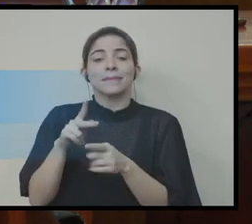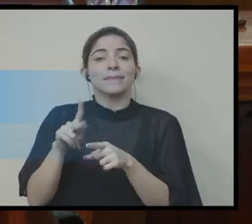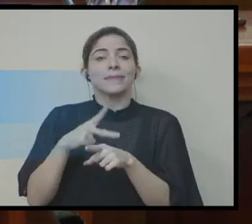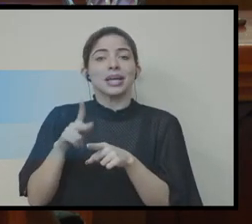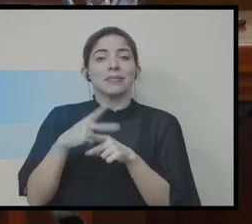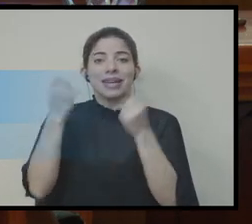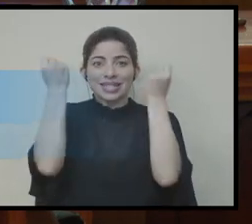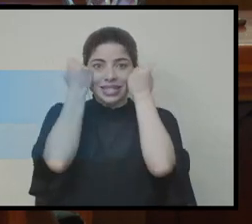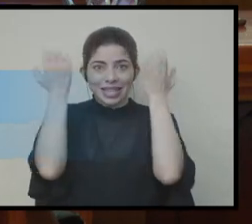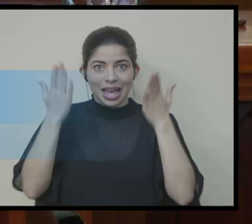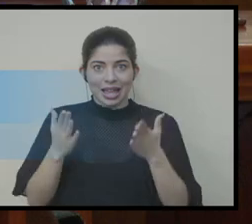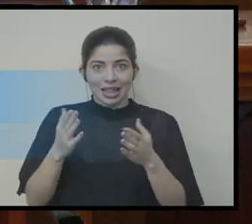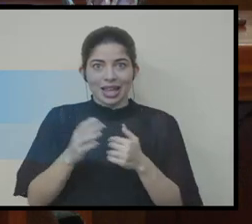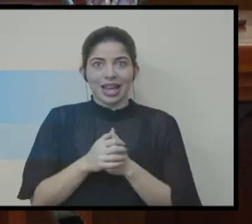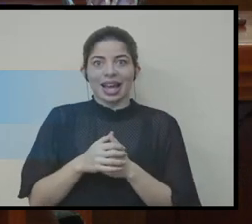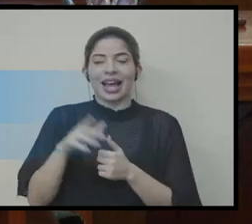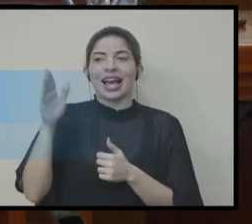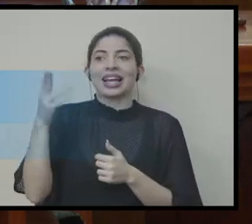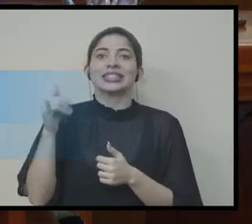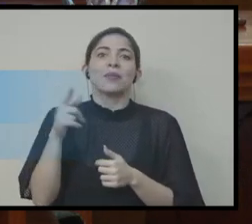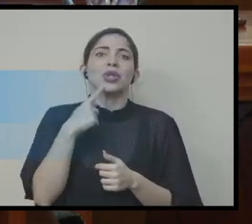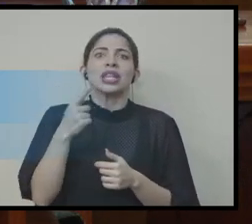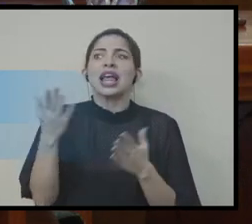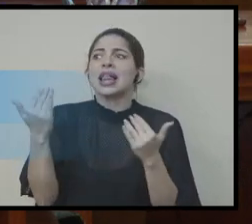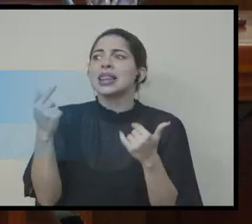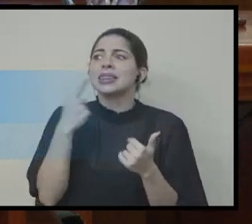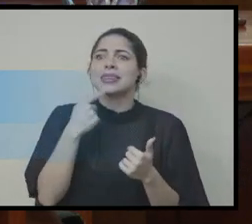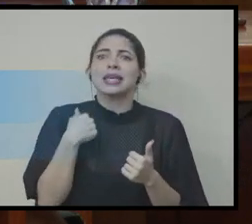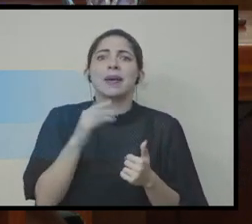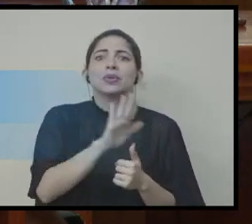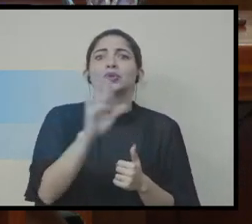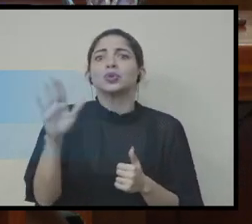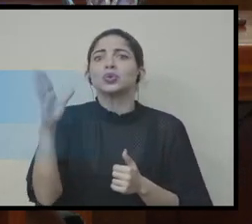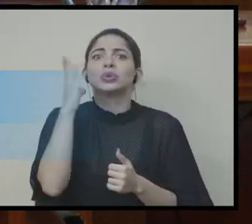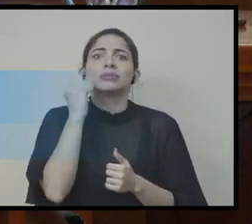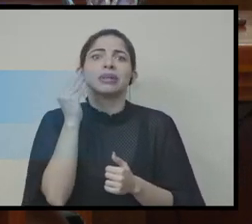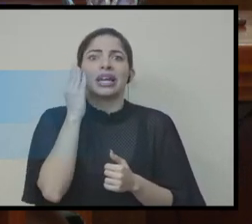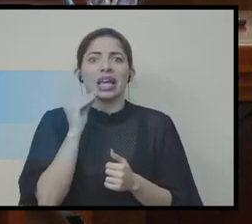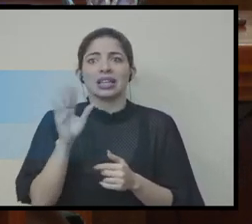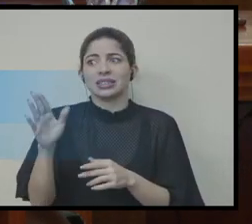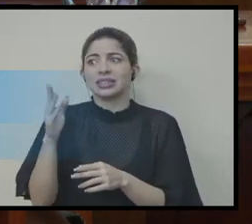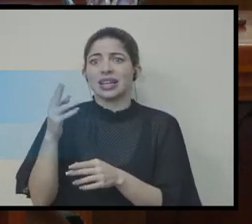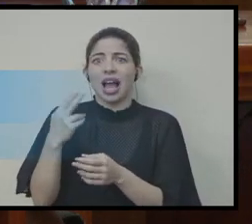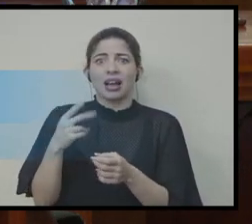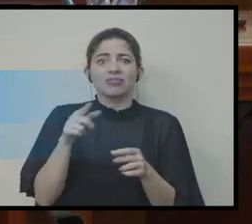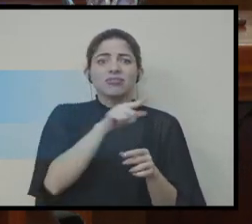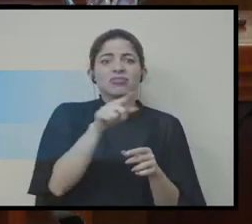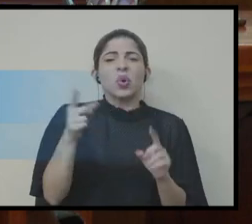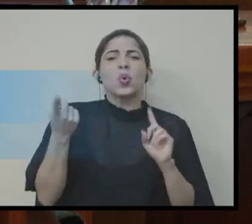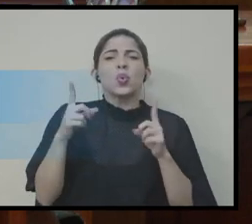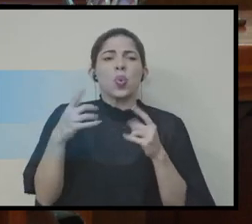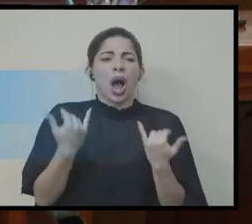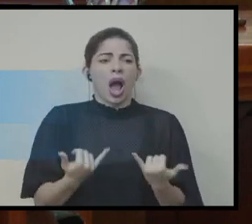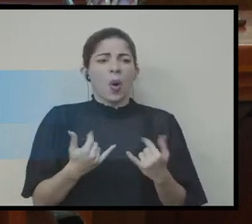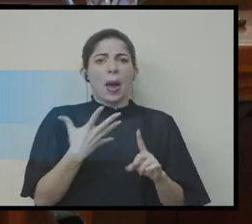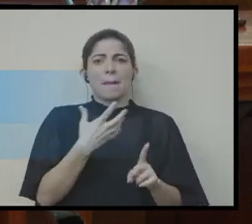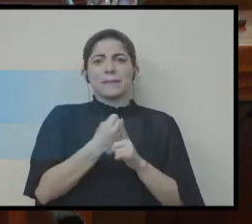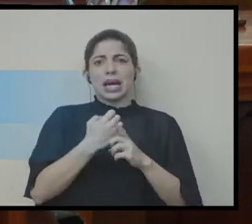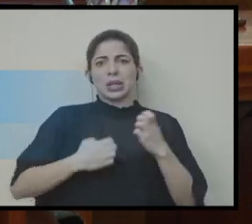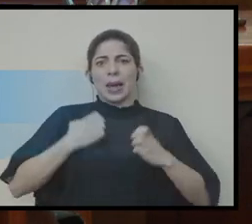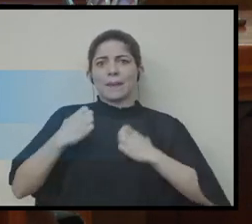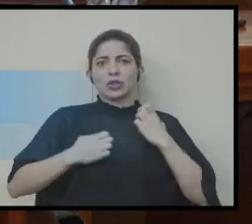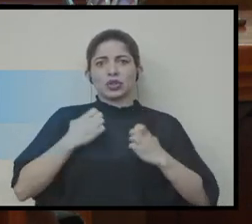está trabajando en el doctor Chapu y les digo, a ver mis amores, díganme desde la experiencia de ustedes, ¿qué afectación emocional tiene esto